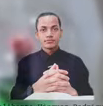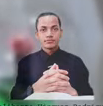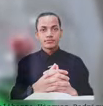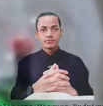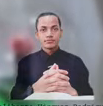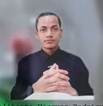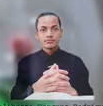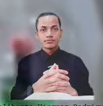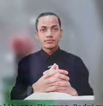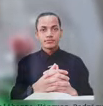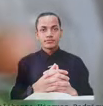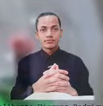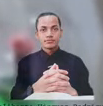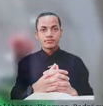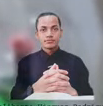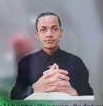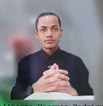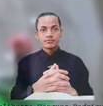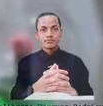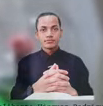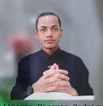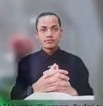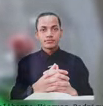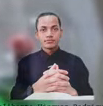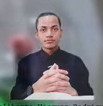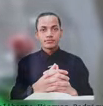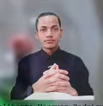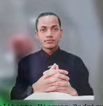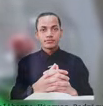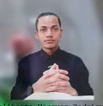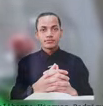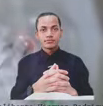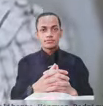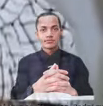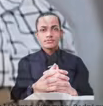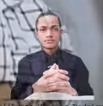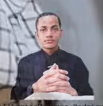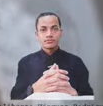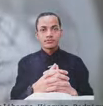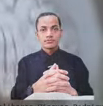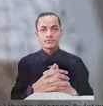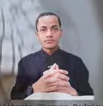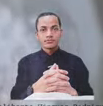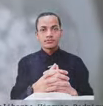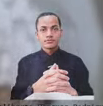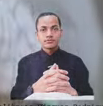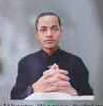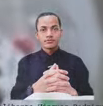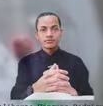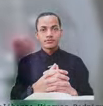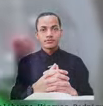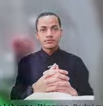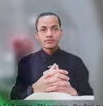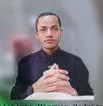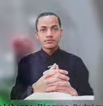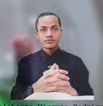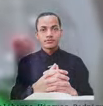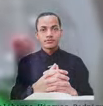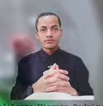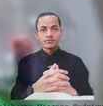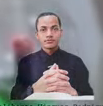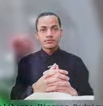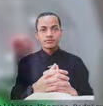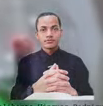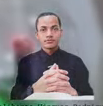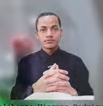publicación original en la revista Nature en el 2002 que escribieron, estalló una disputa científica entre